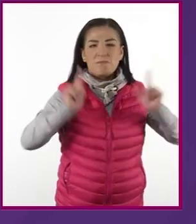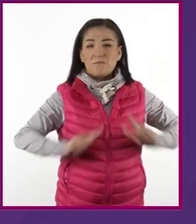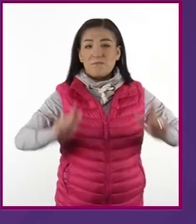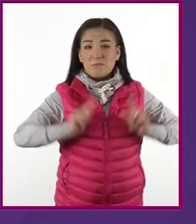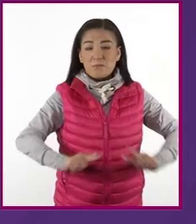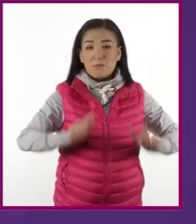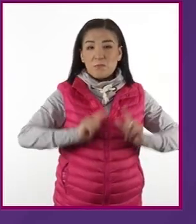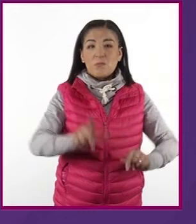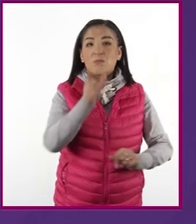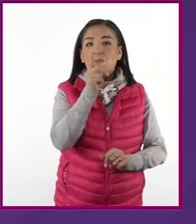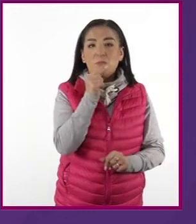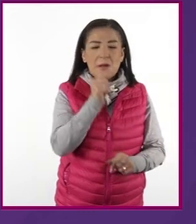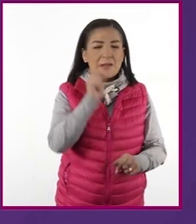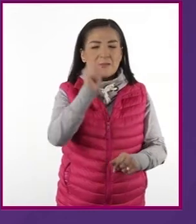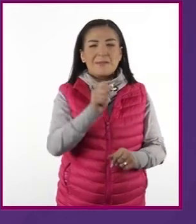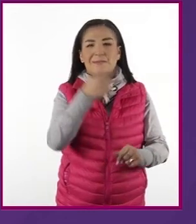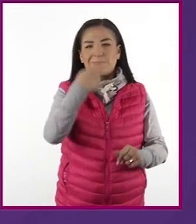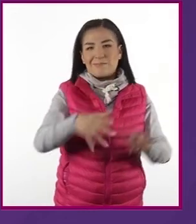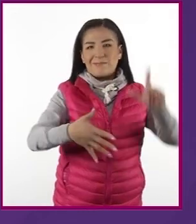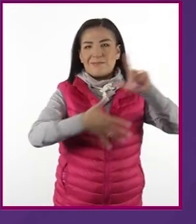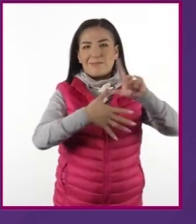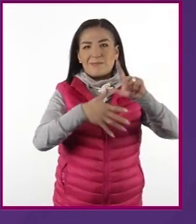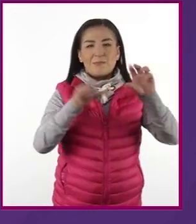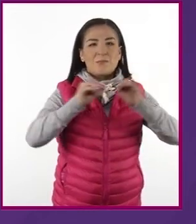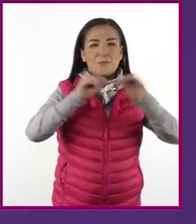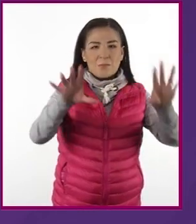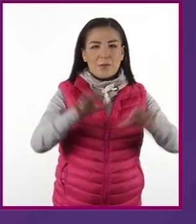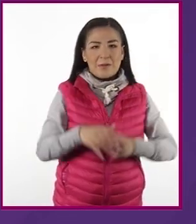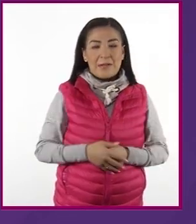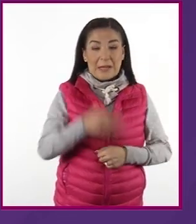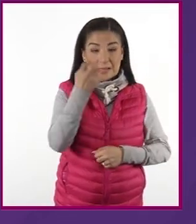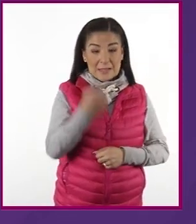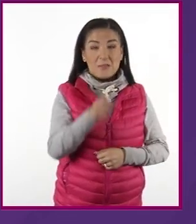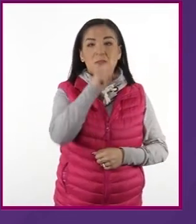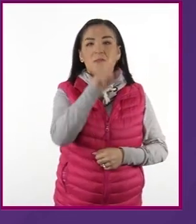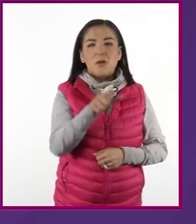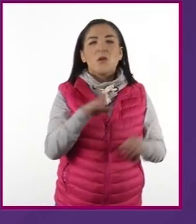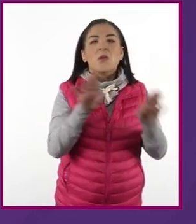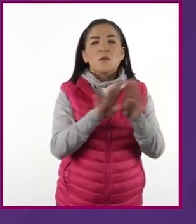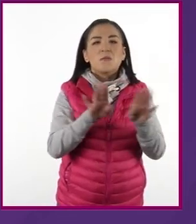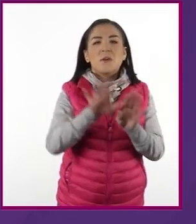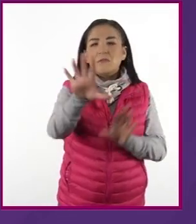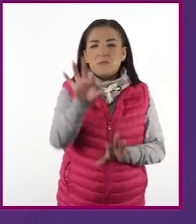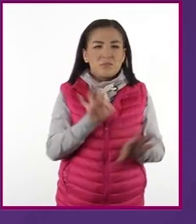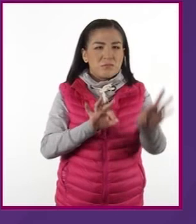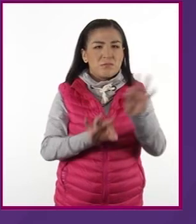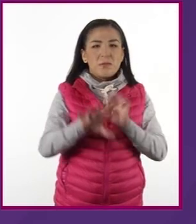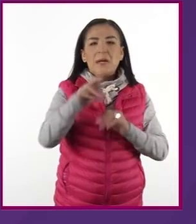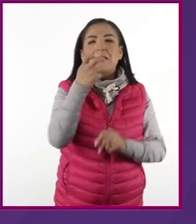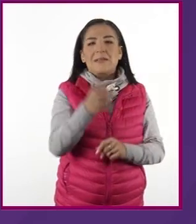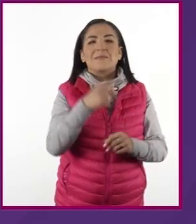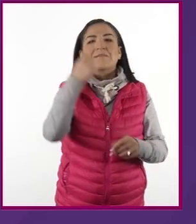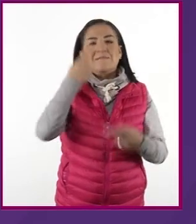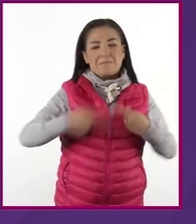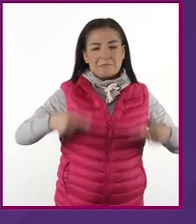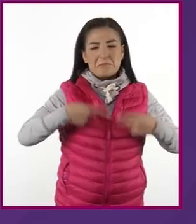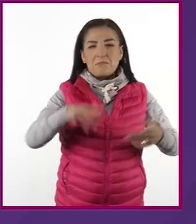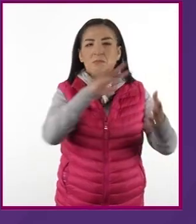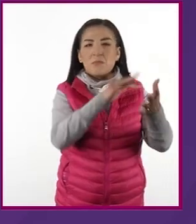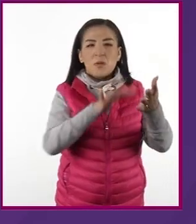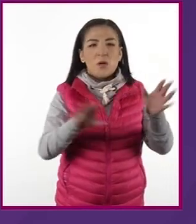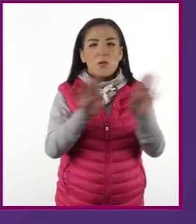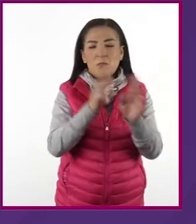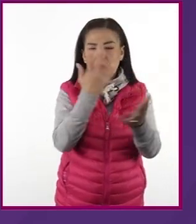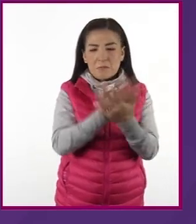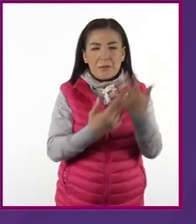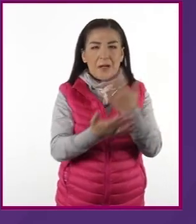publicada. Así pues, la recopilación que el lector tiene en sus manos es un nuevo